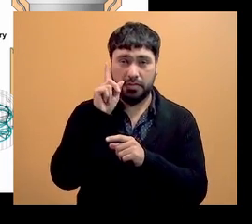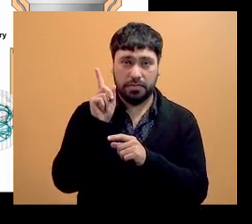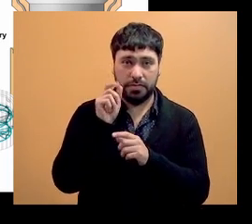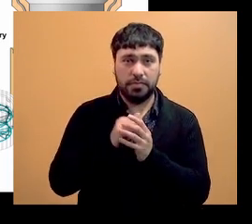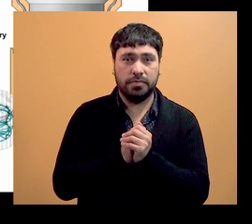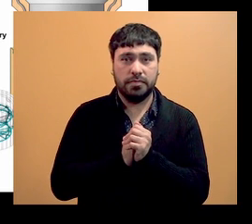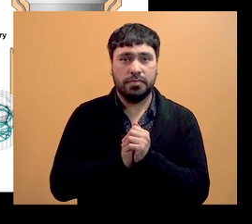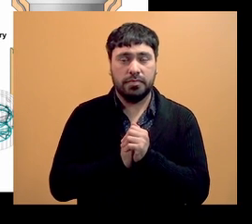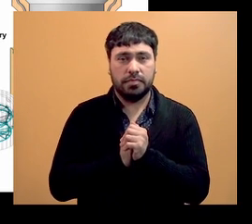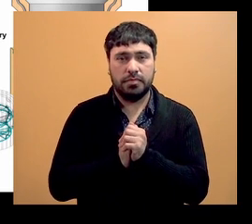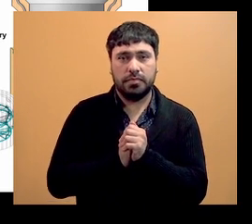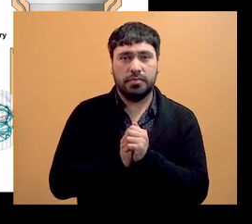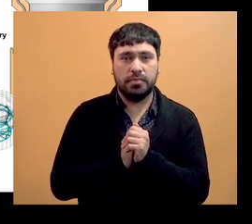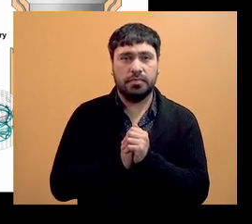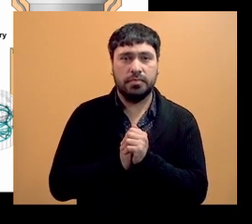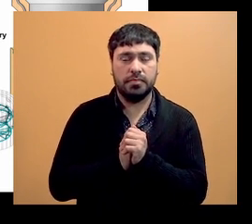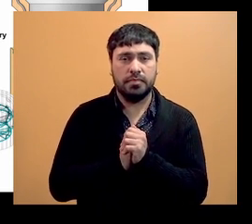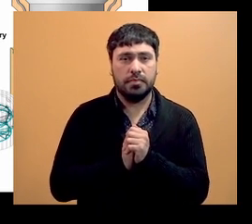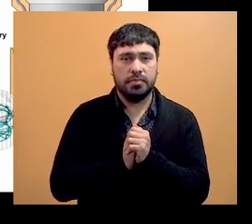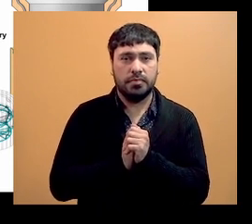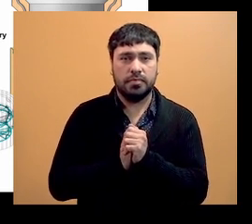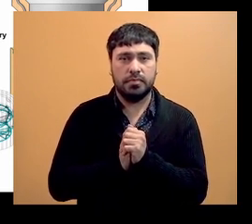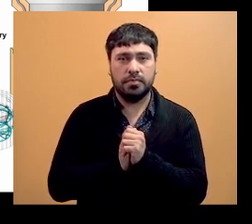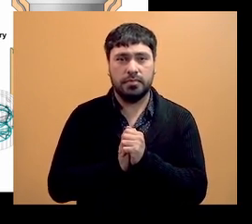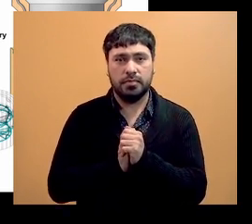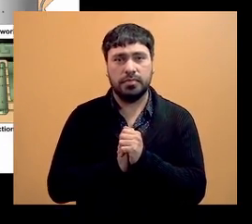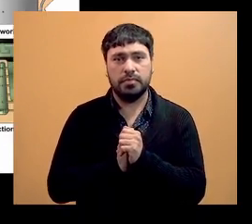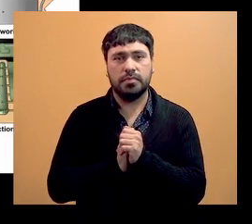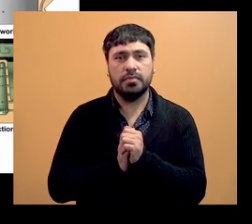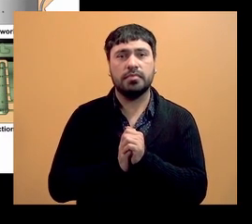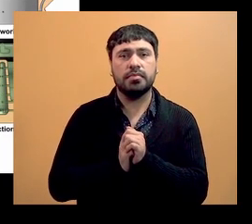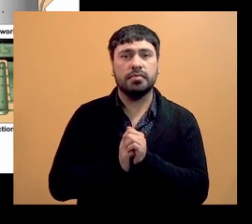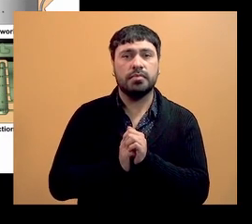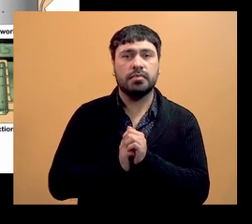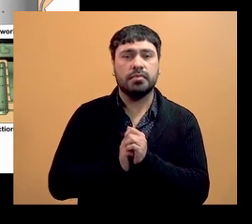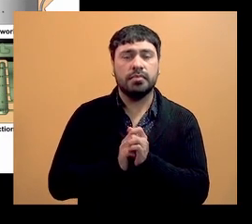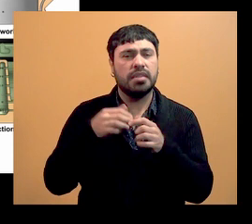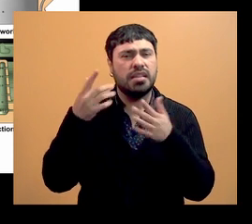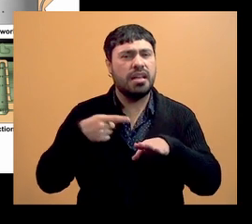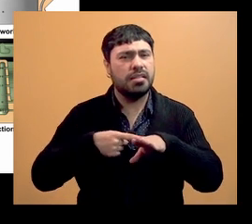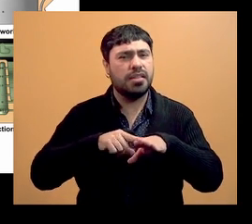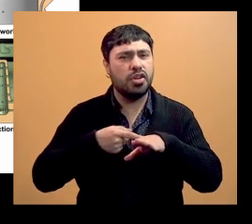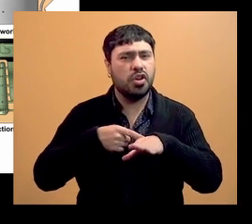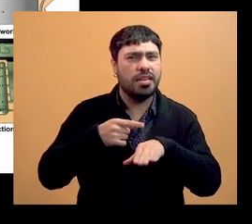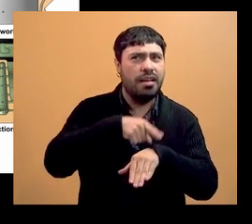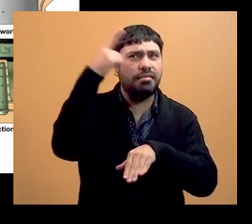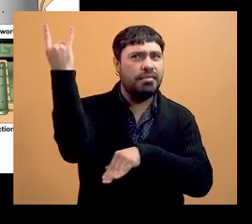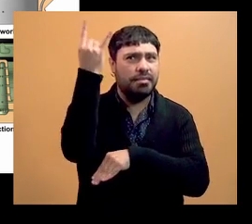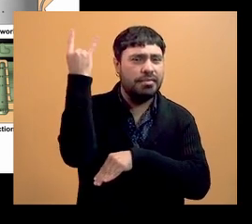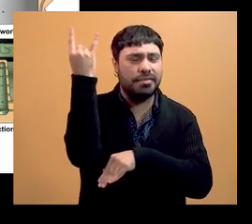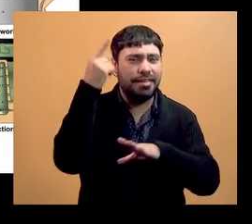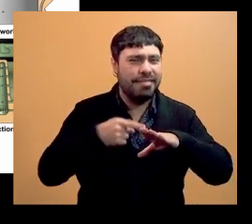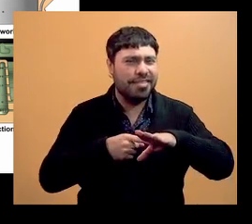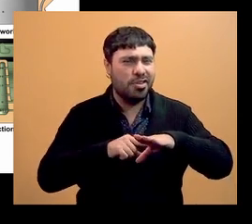o potenciales aplicaciones de la impresión 3D, no solo para tecnología espacial, sino que para